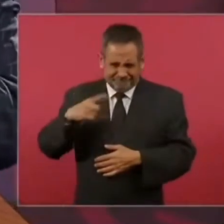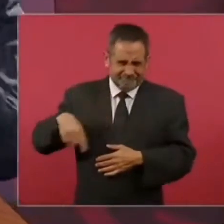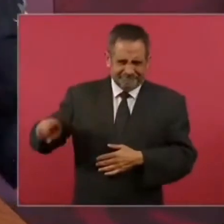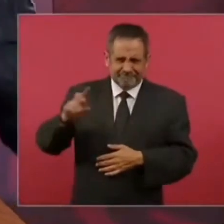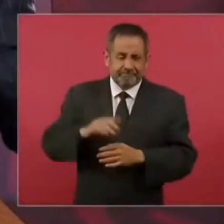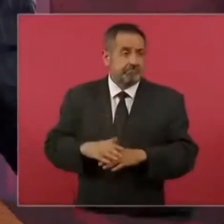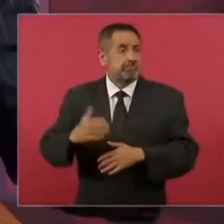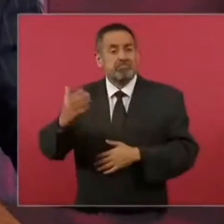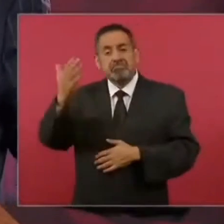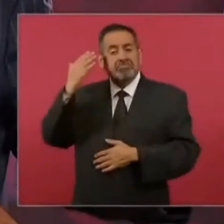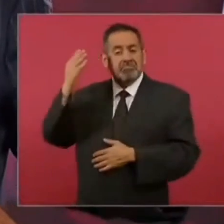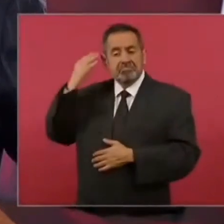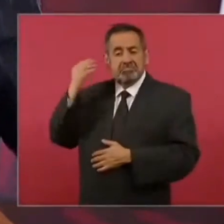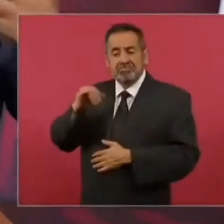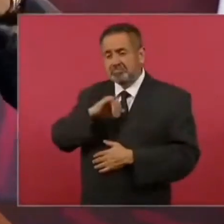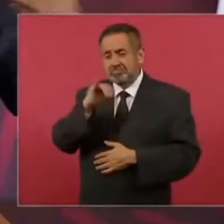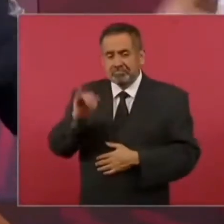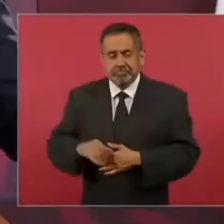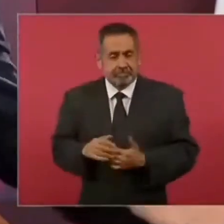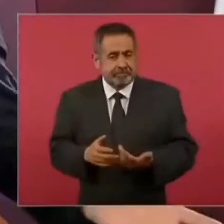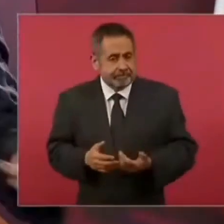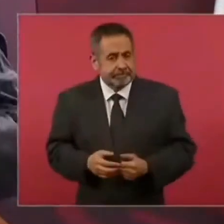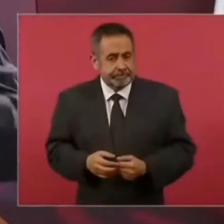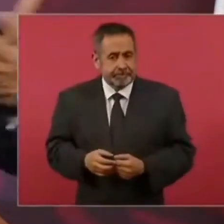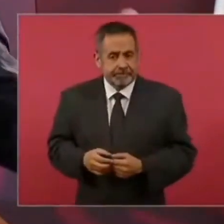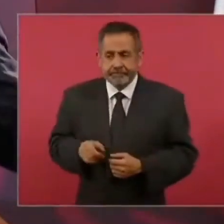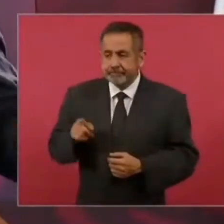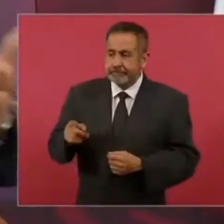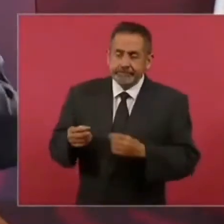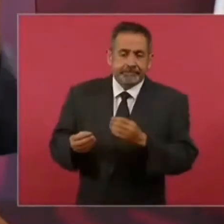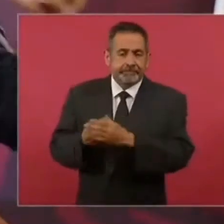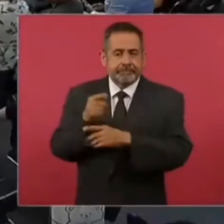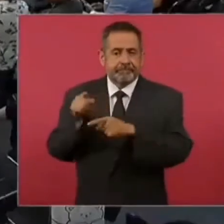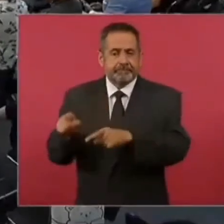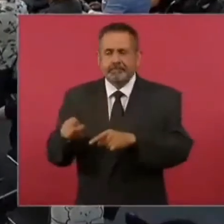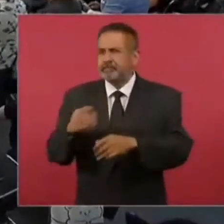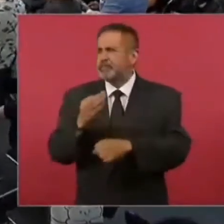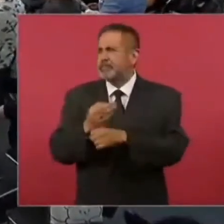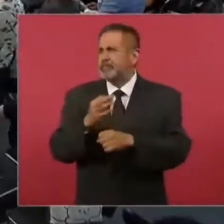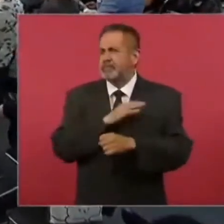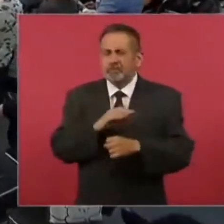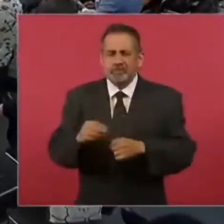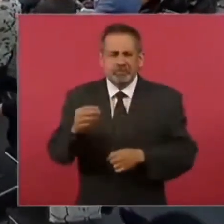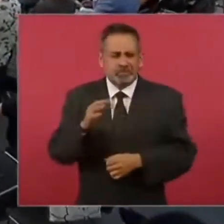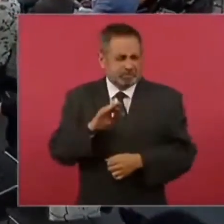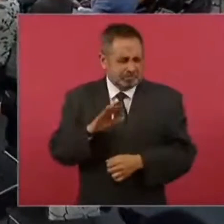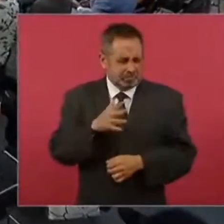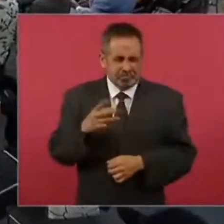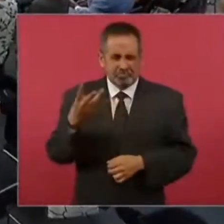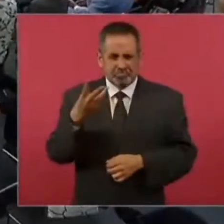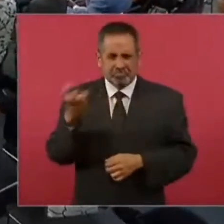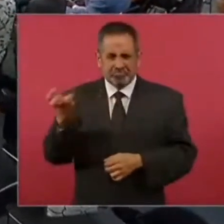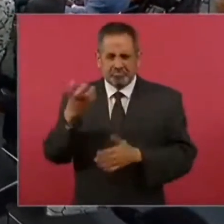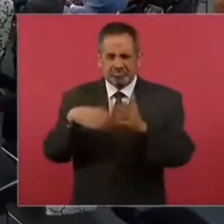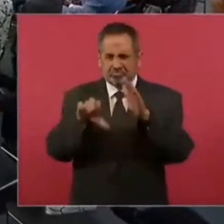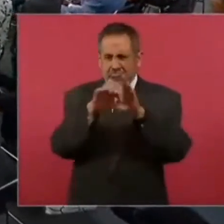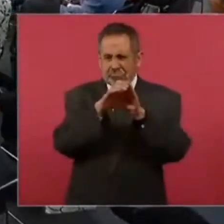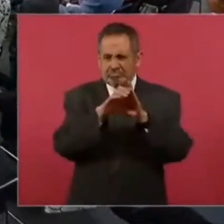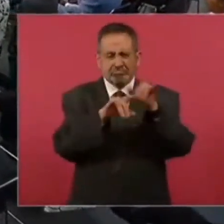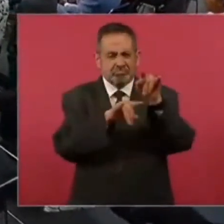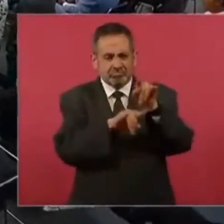Como no se había hecho, se crearon, ya deben de ser como 300 cuarteles.